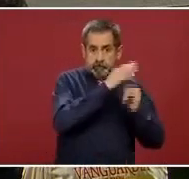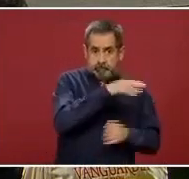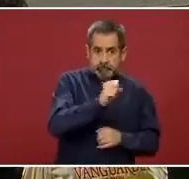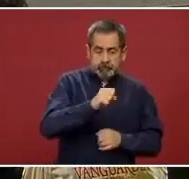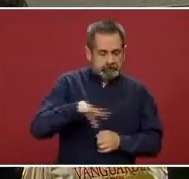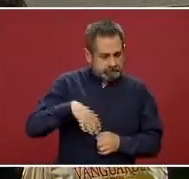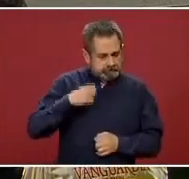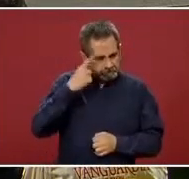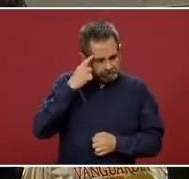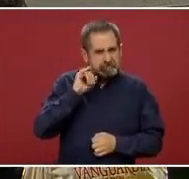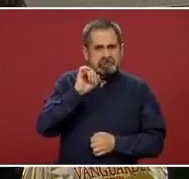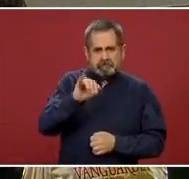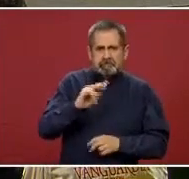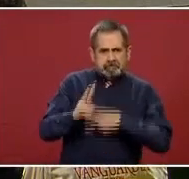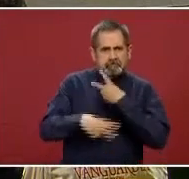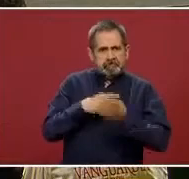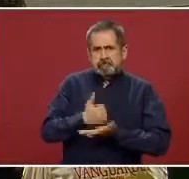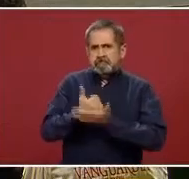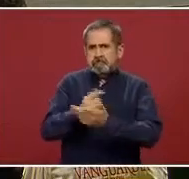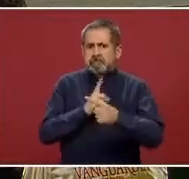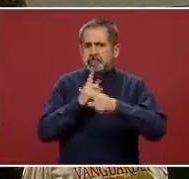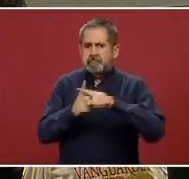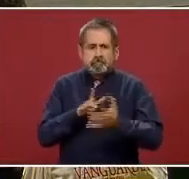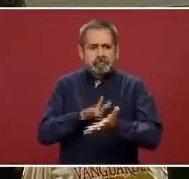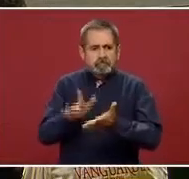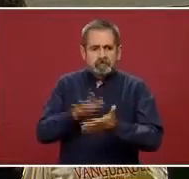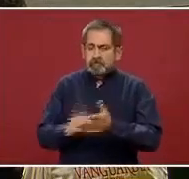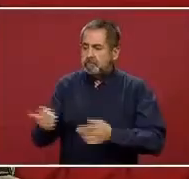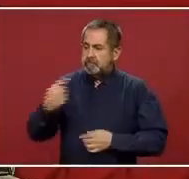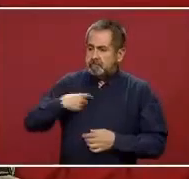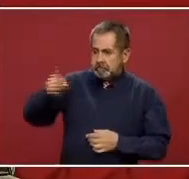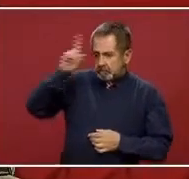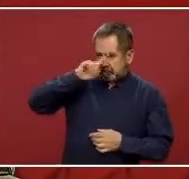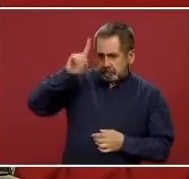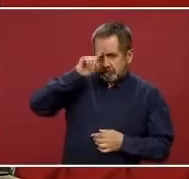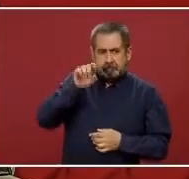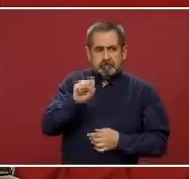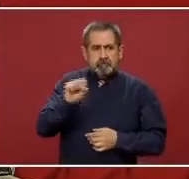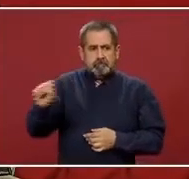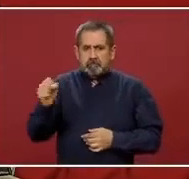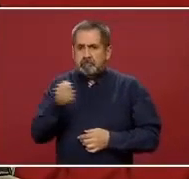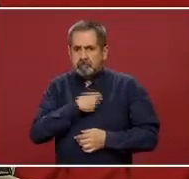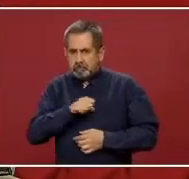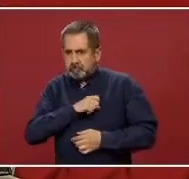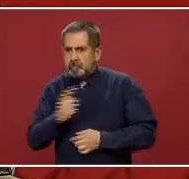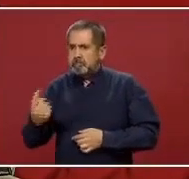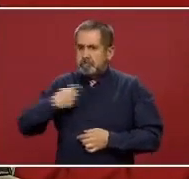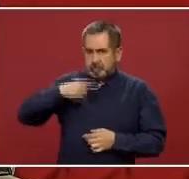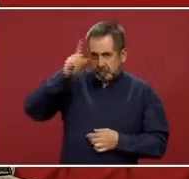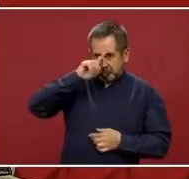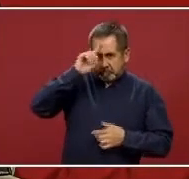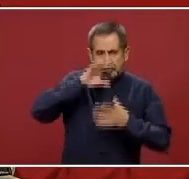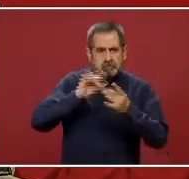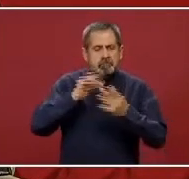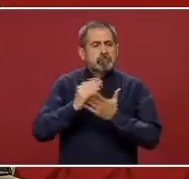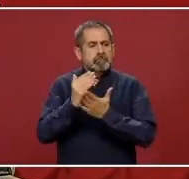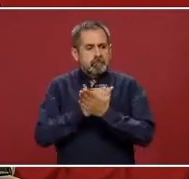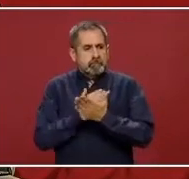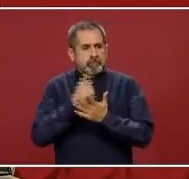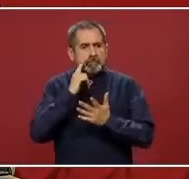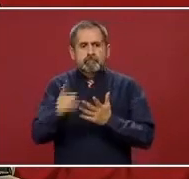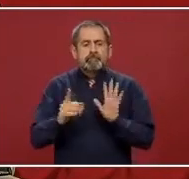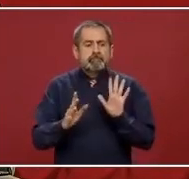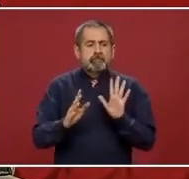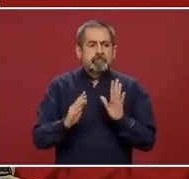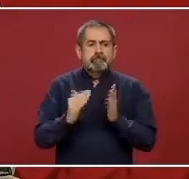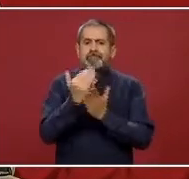sumarnos a las recomendaciones que nos hace la Secretaría de Salud de disminuir las cadenas